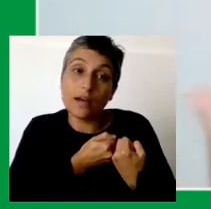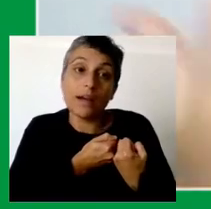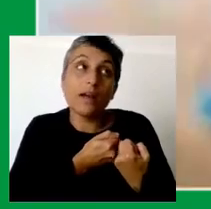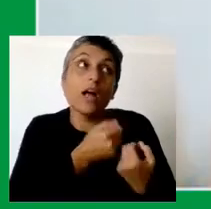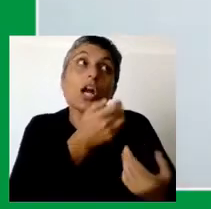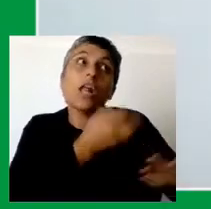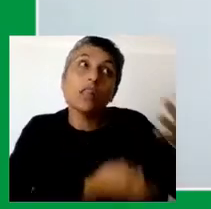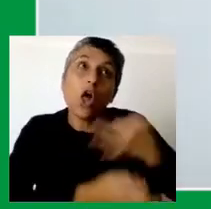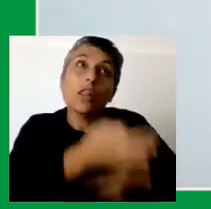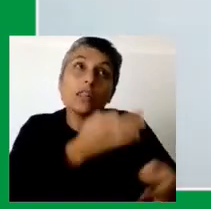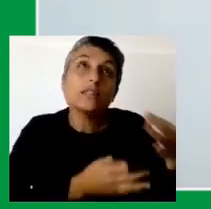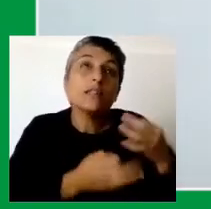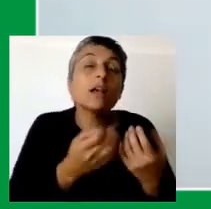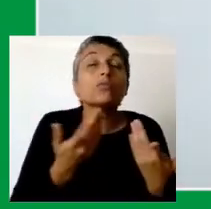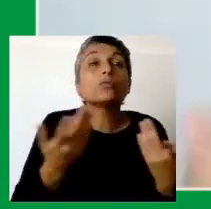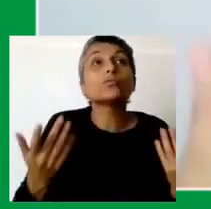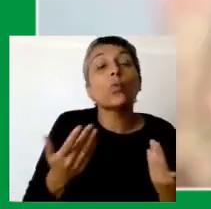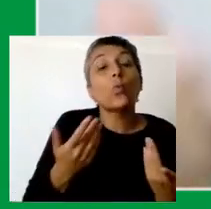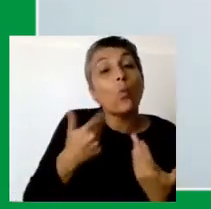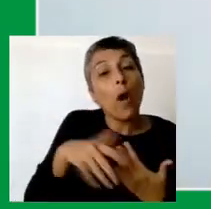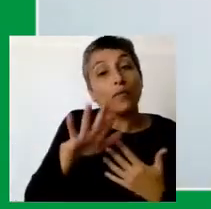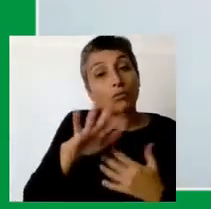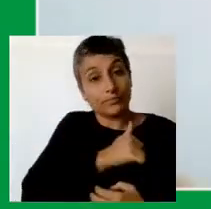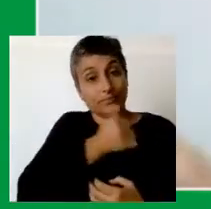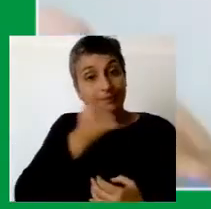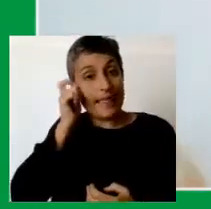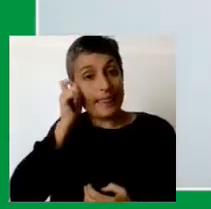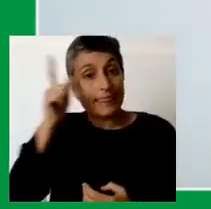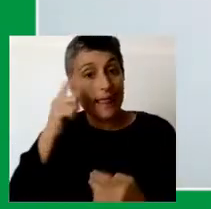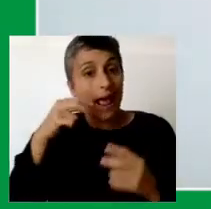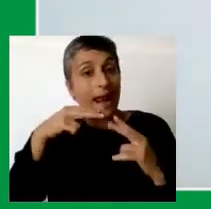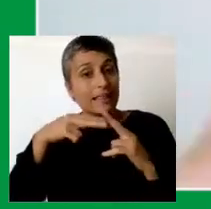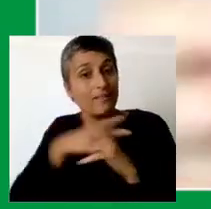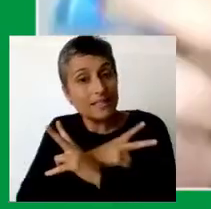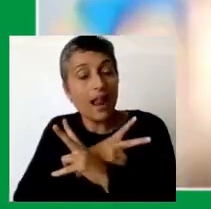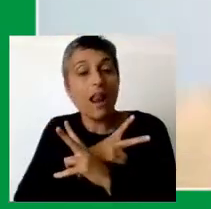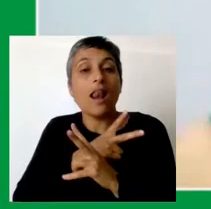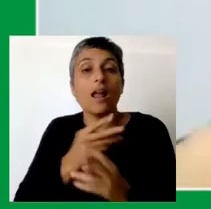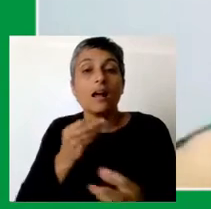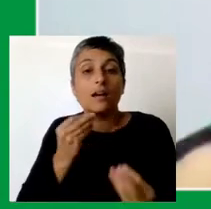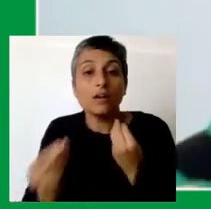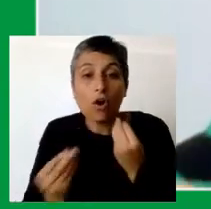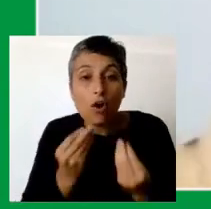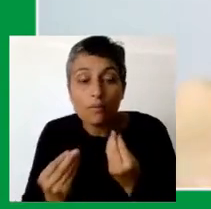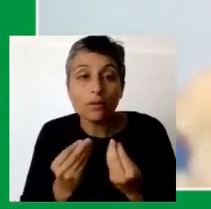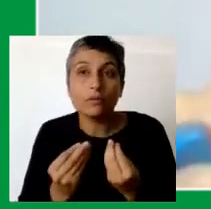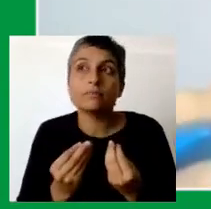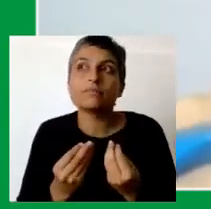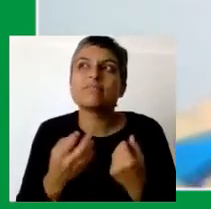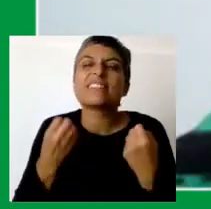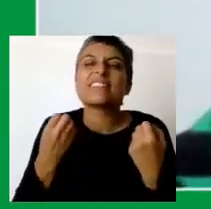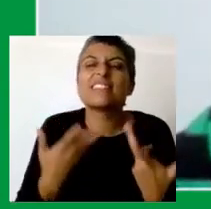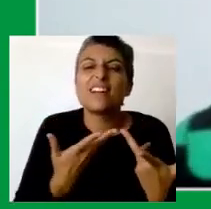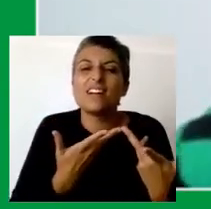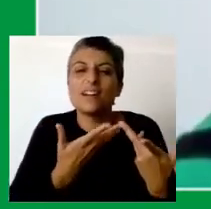indicando cuando utilizamos la inteligencia artificial, cómo, de qué manera, cómo nos ayudó,